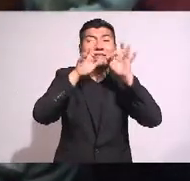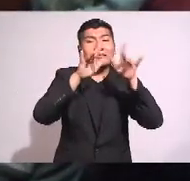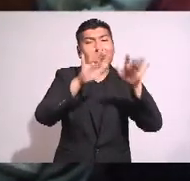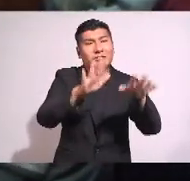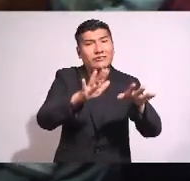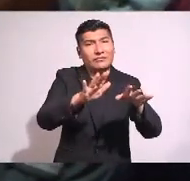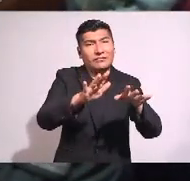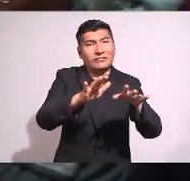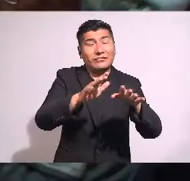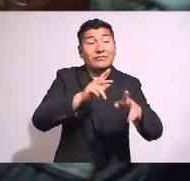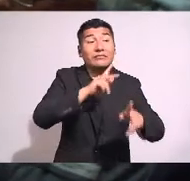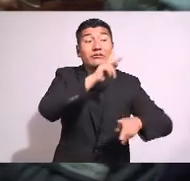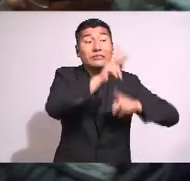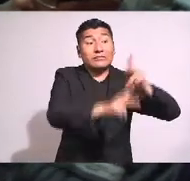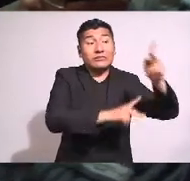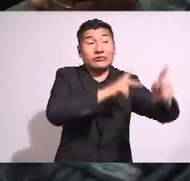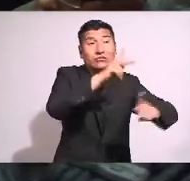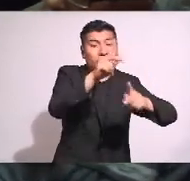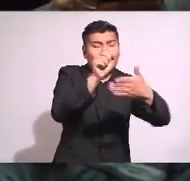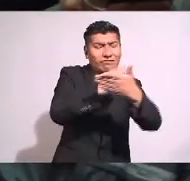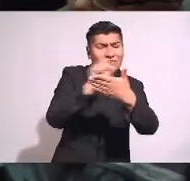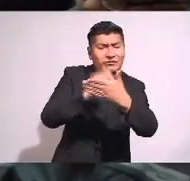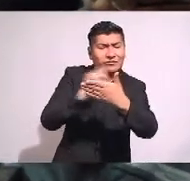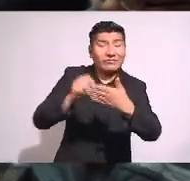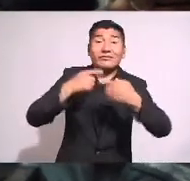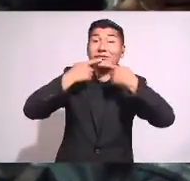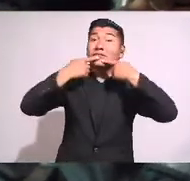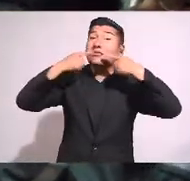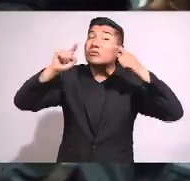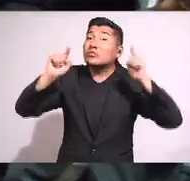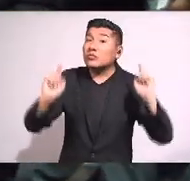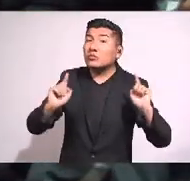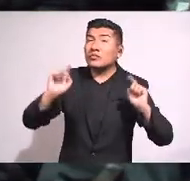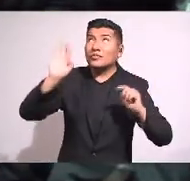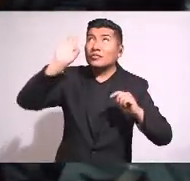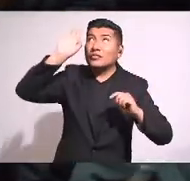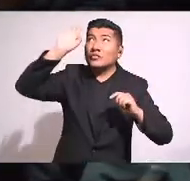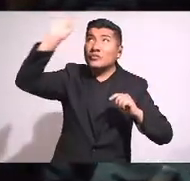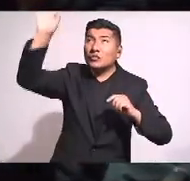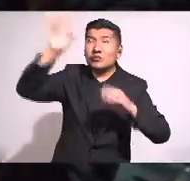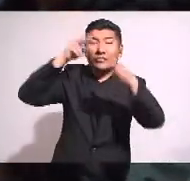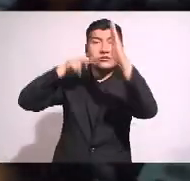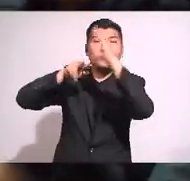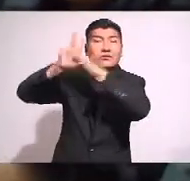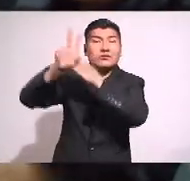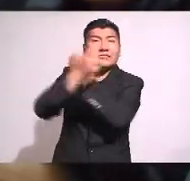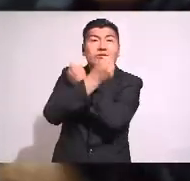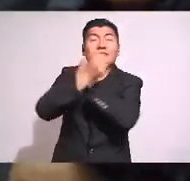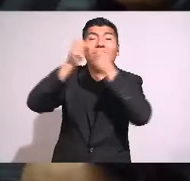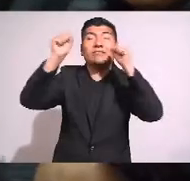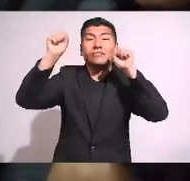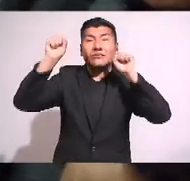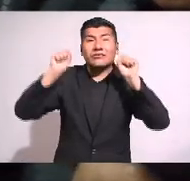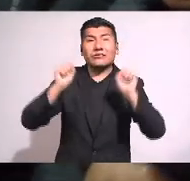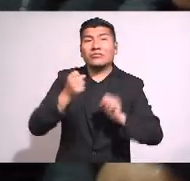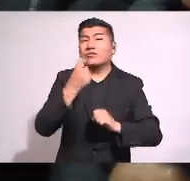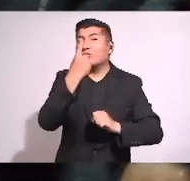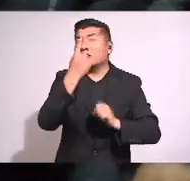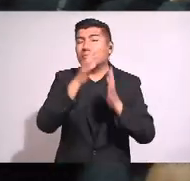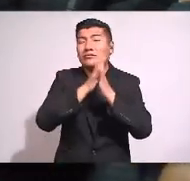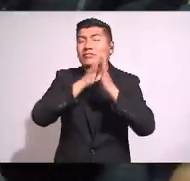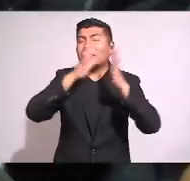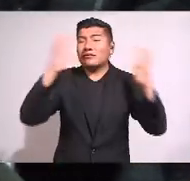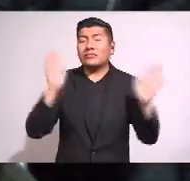Los autores inspirados anuncian que el designio de la salvación es una